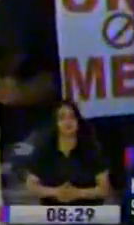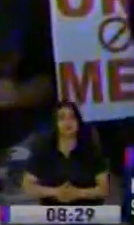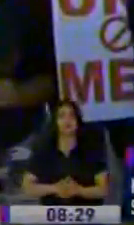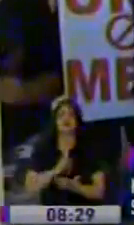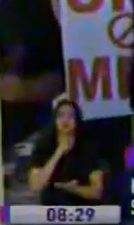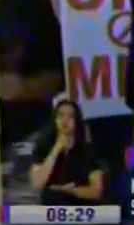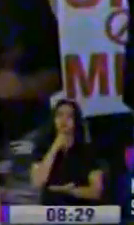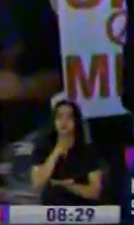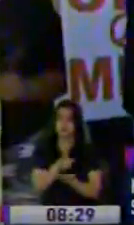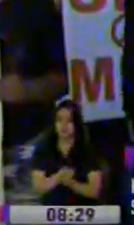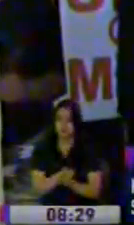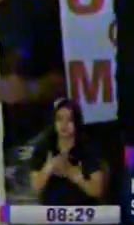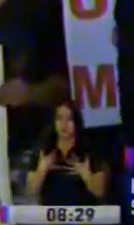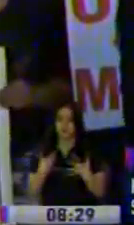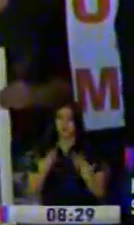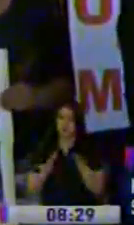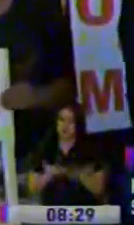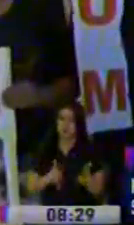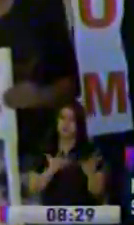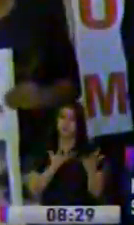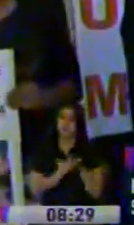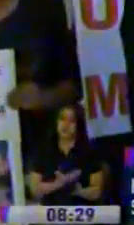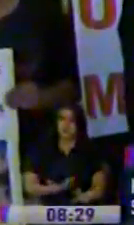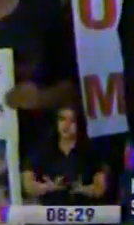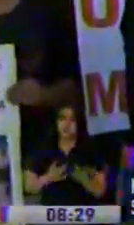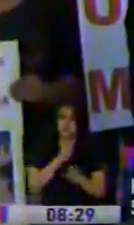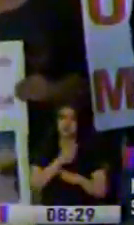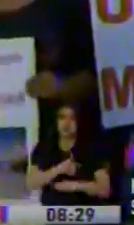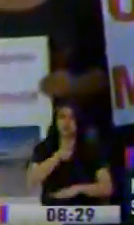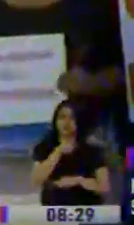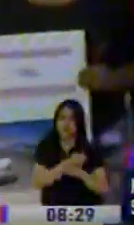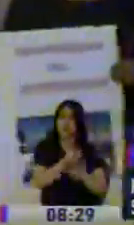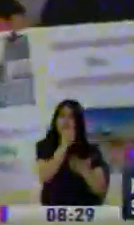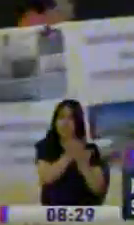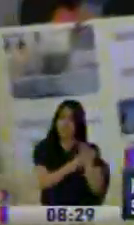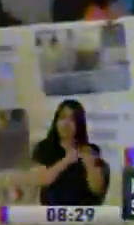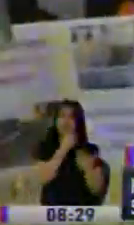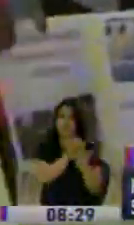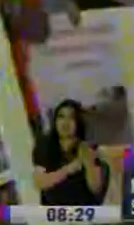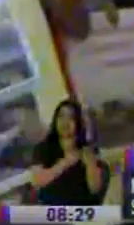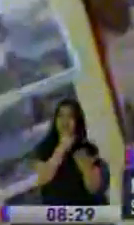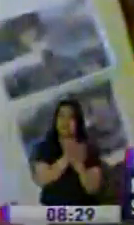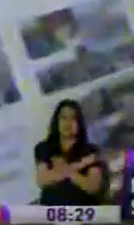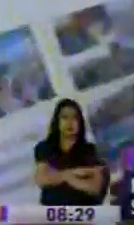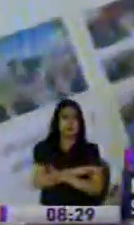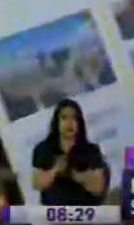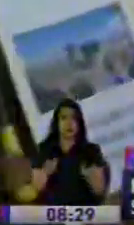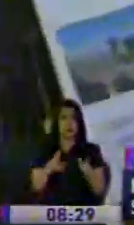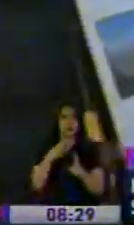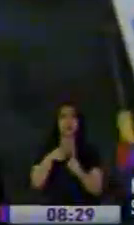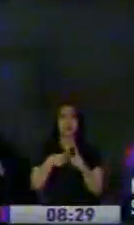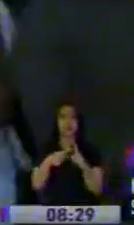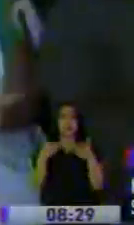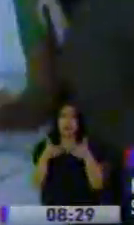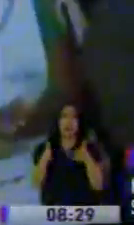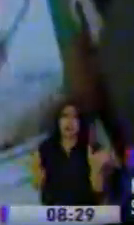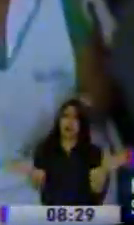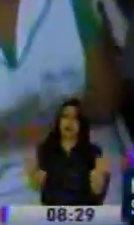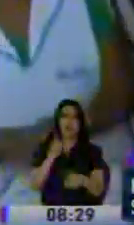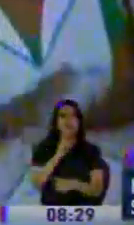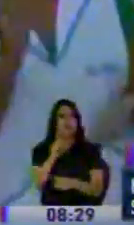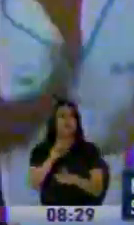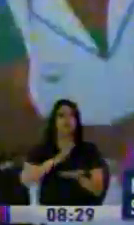La verdad es que nosotros hemos estado atrás de las autoridades para que ya nos bajen al mercado, pero ellos nos han dicho que por